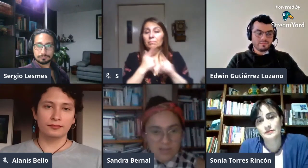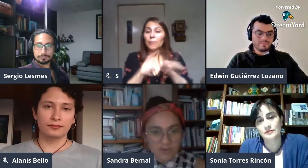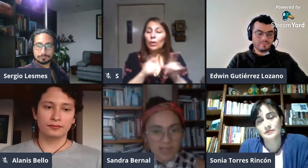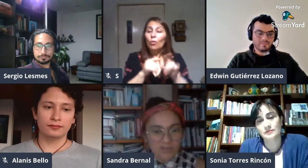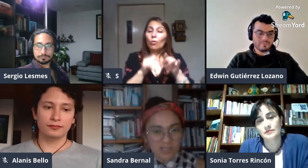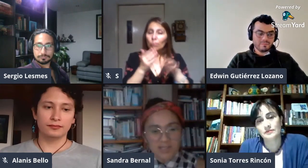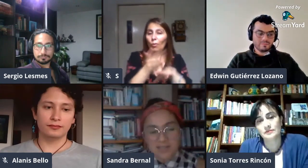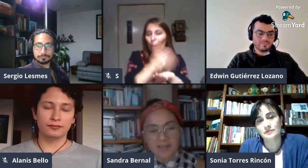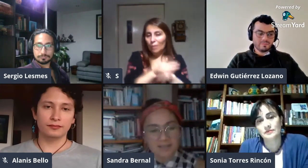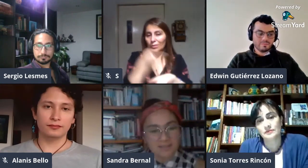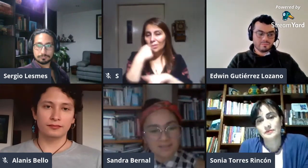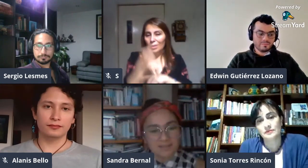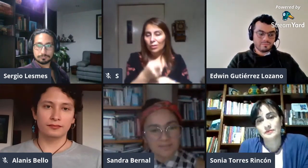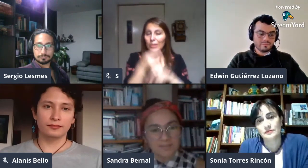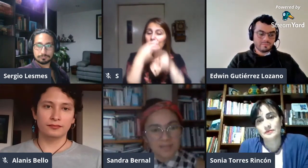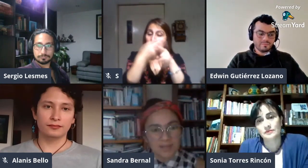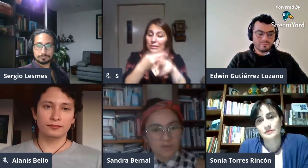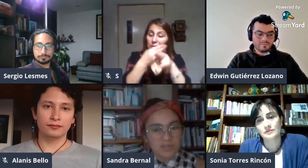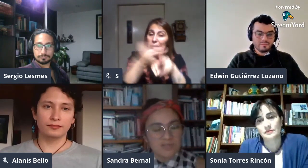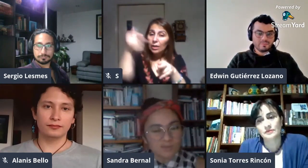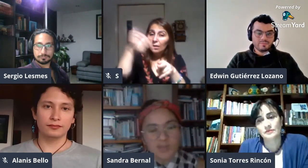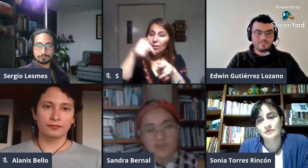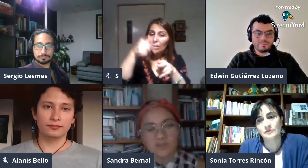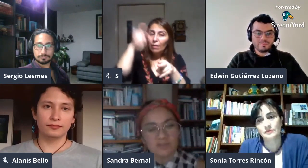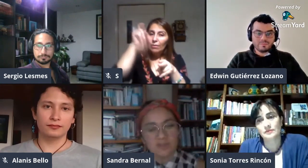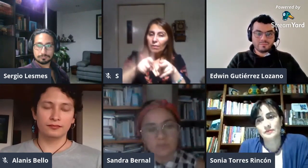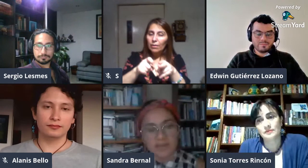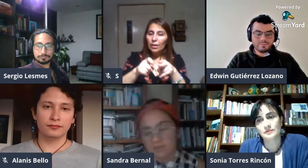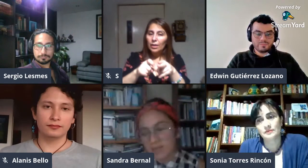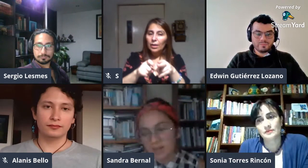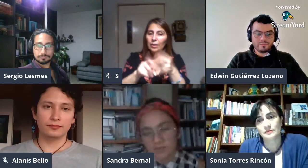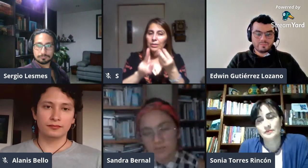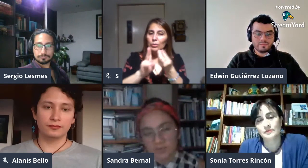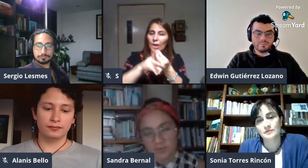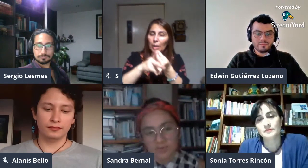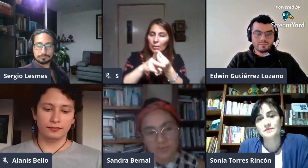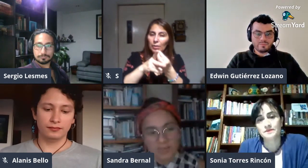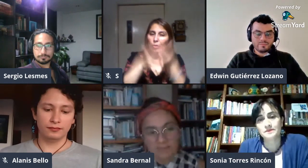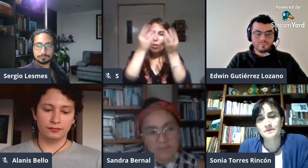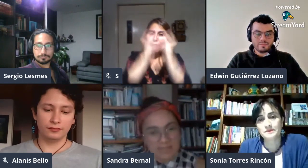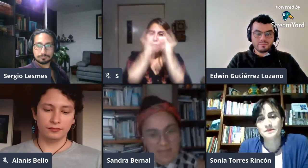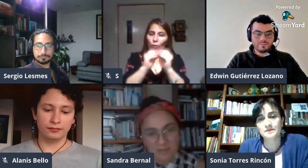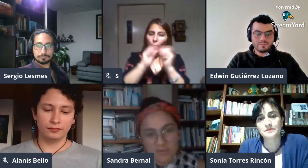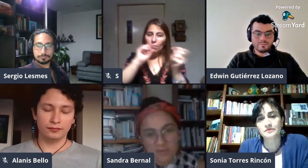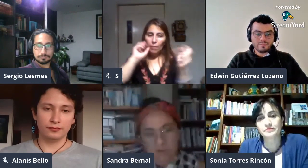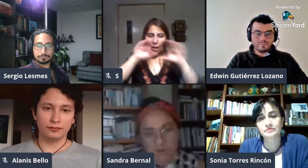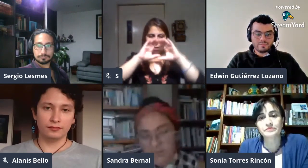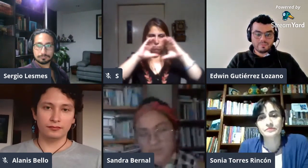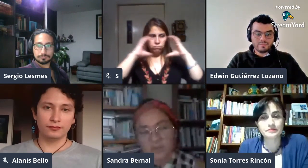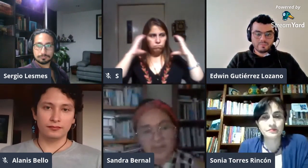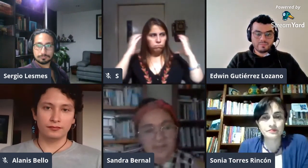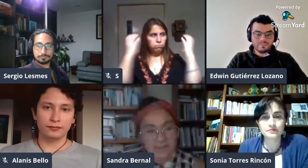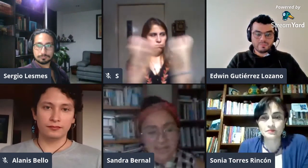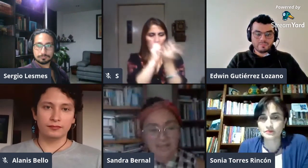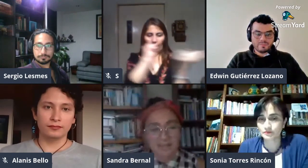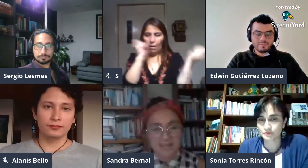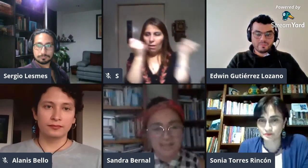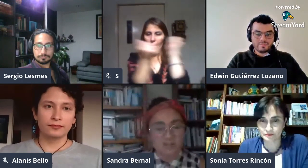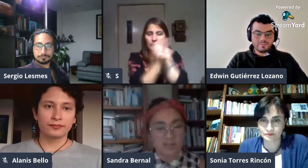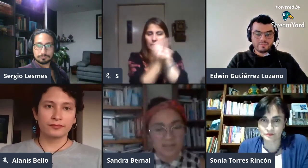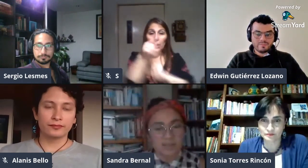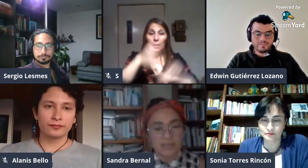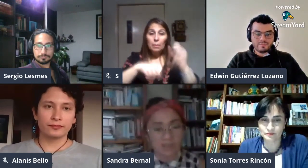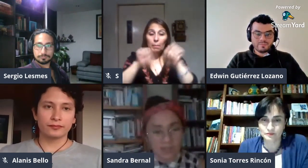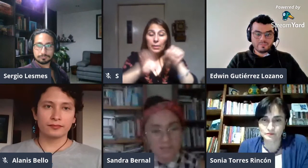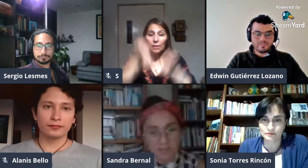mencionado, ese cuidado tiene que ser un instrumento y una forma de cambiar el mundo, de pensarnos otras posibilidades de ser y de